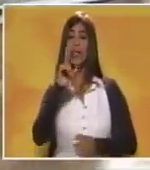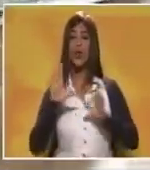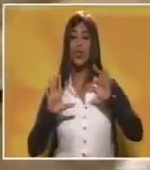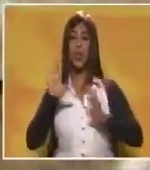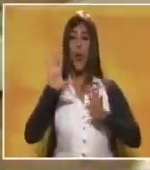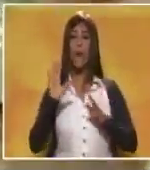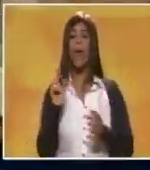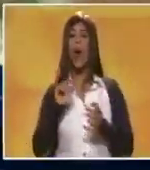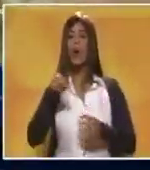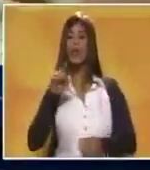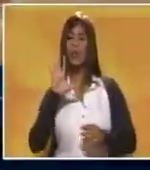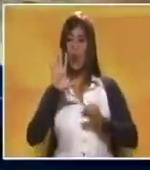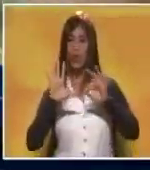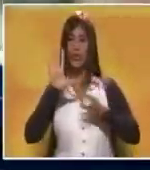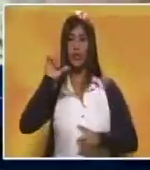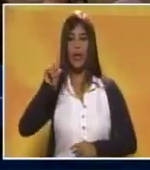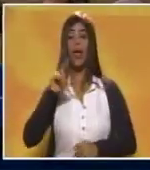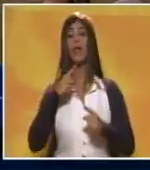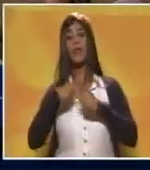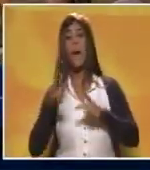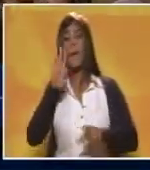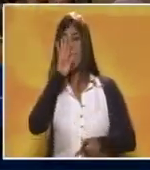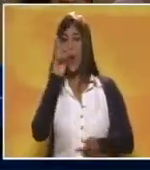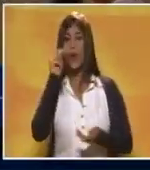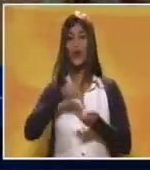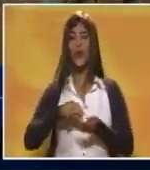5.189,56 bolívares, el Banco Nacional de Crédito